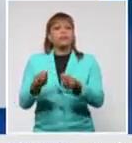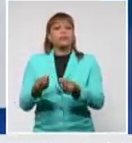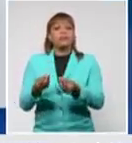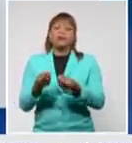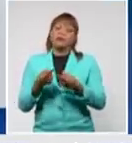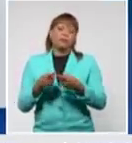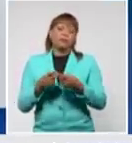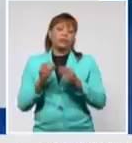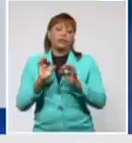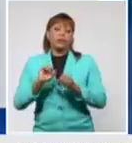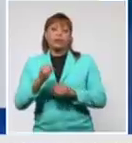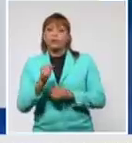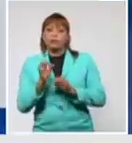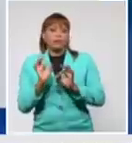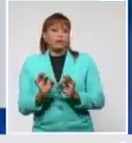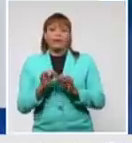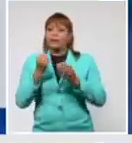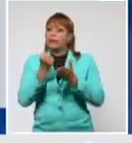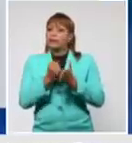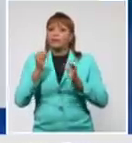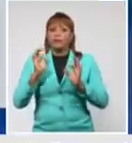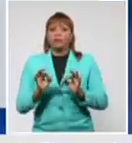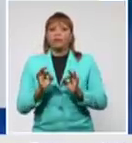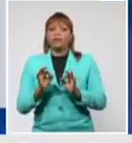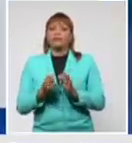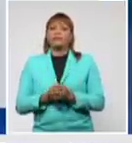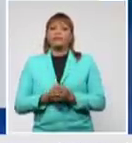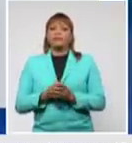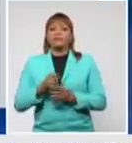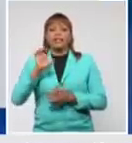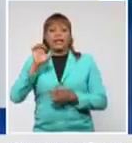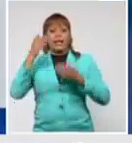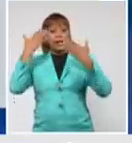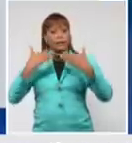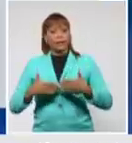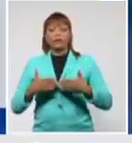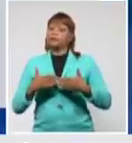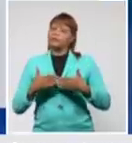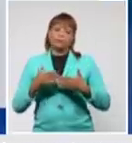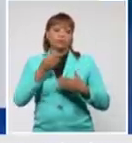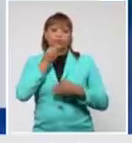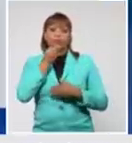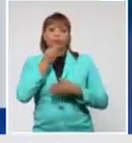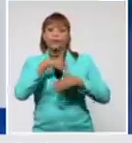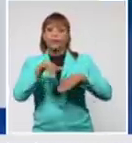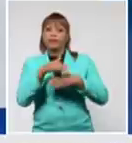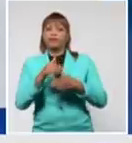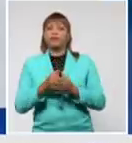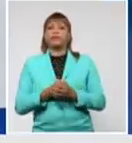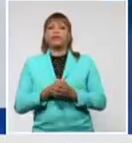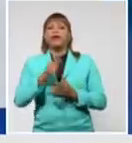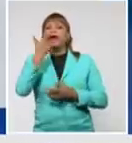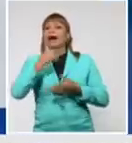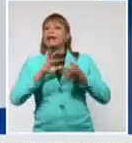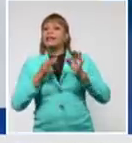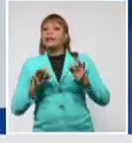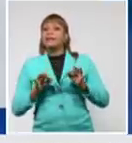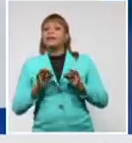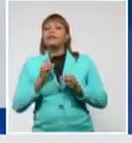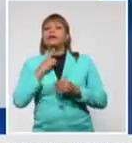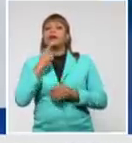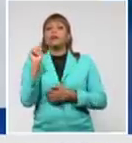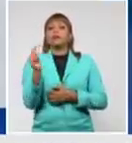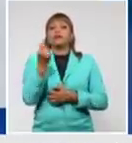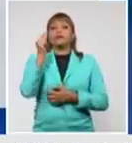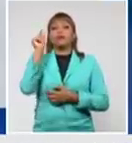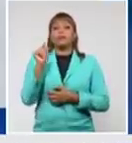establecido, ¿no? Problema de ética. Por municipio, Artemisa tiene un caso que es importado